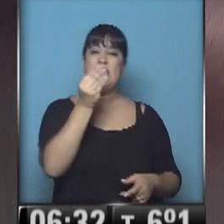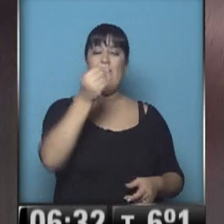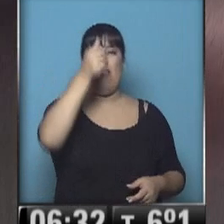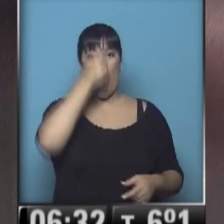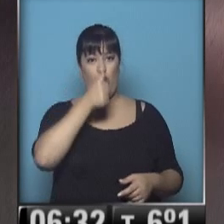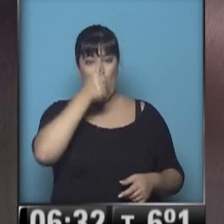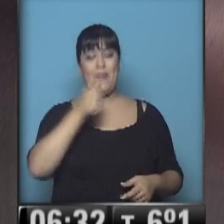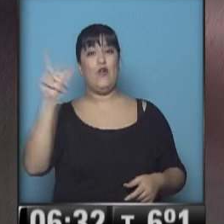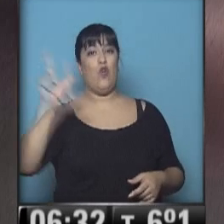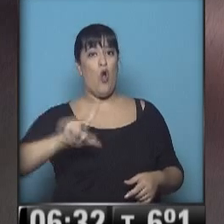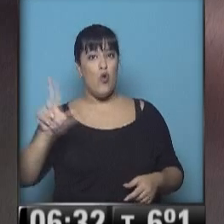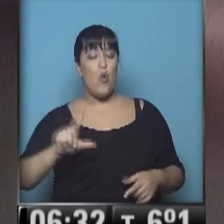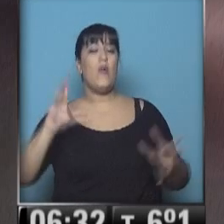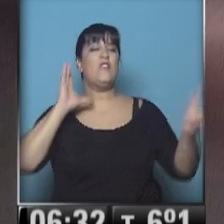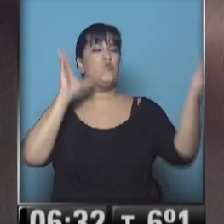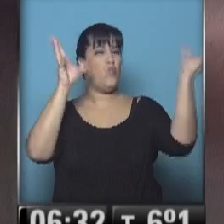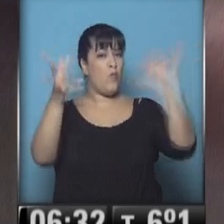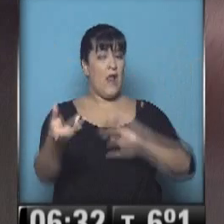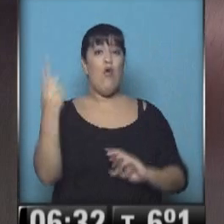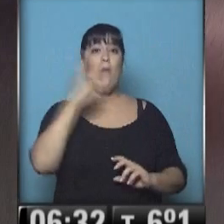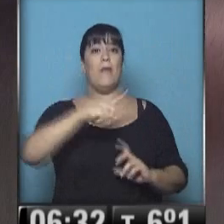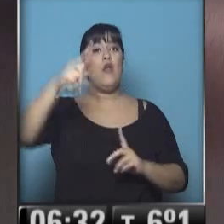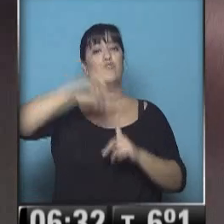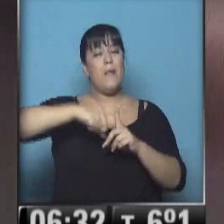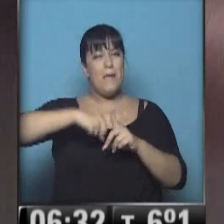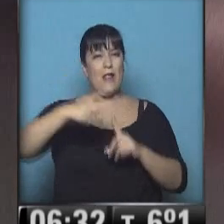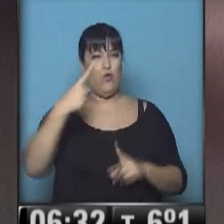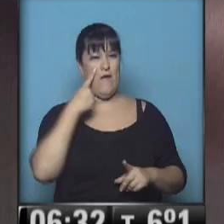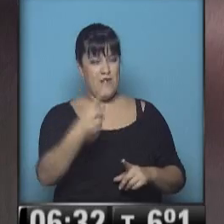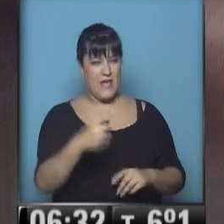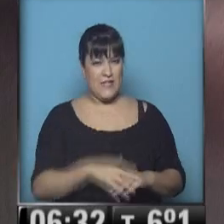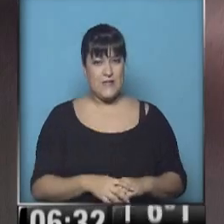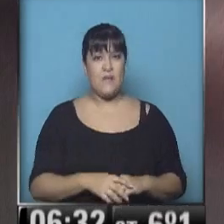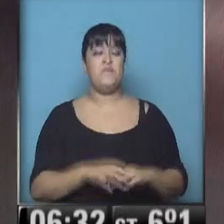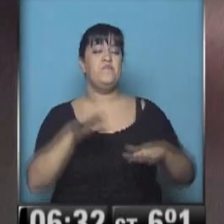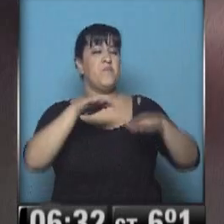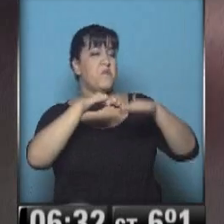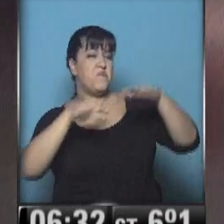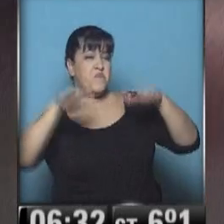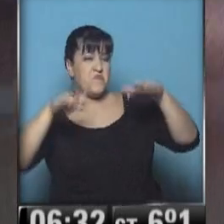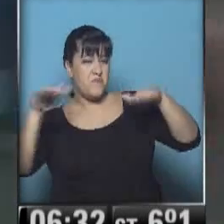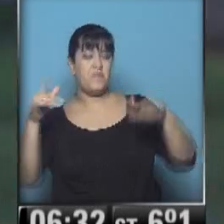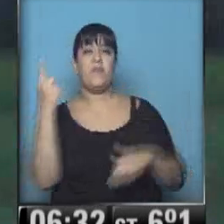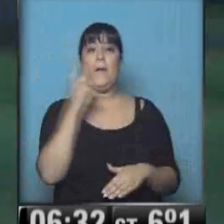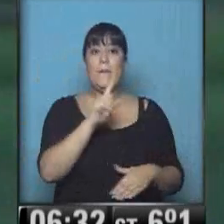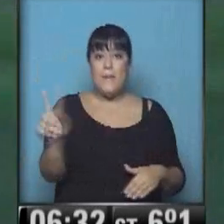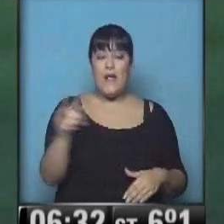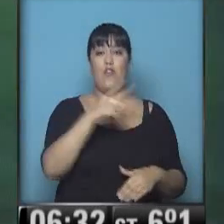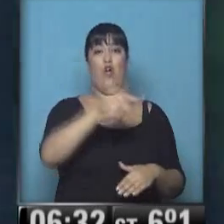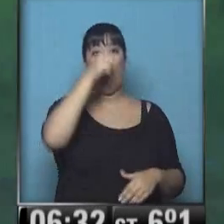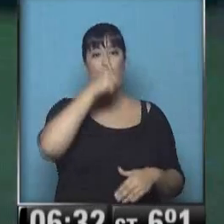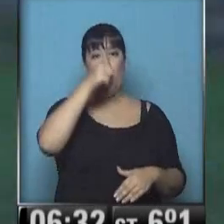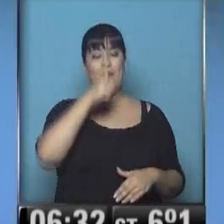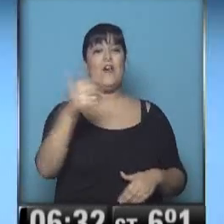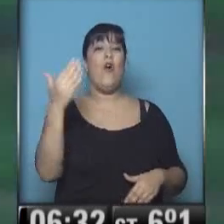sábado, domingo, lunes, parcialmente nublado, las temperaturas, fíjense allí, muy poquito cambio, pero el domingo hacia